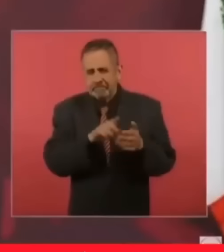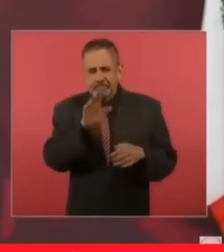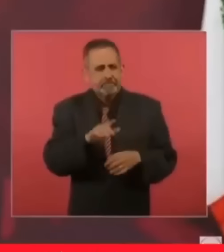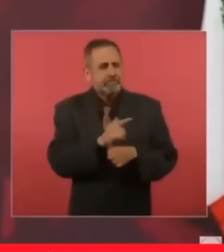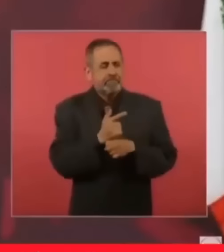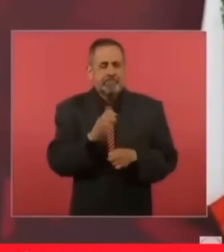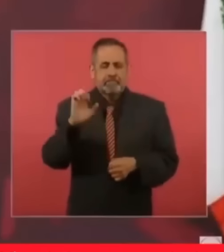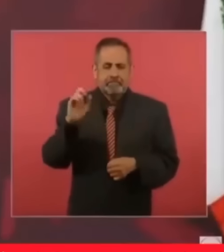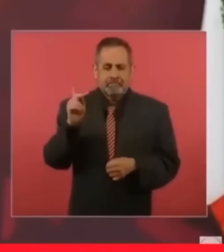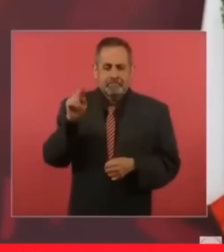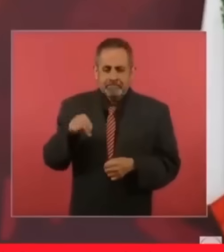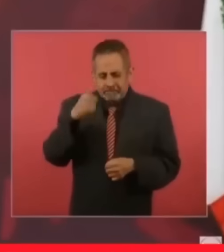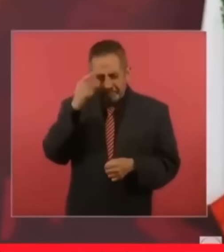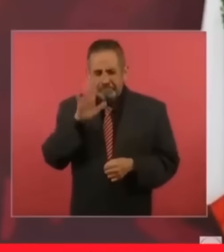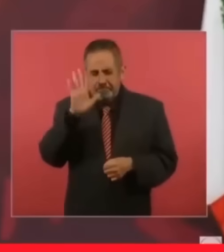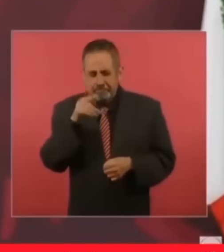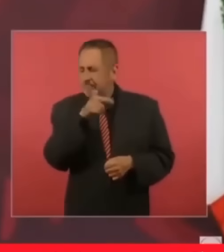el licenciado Peña Nieto,